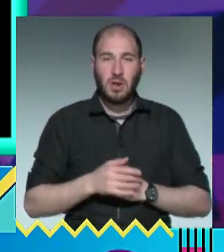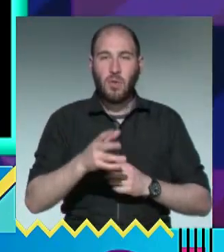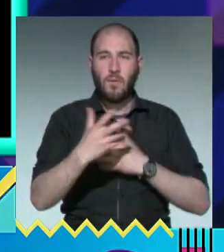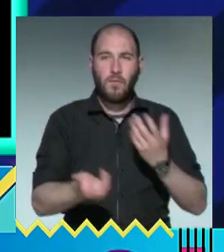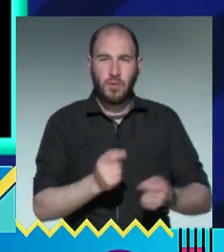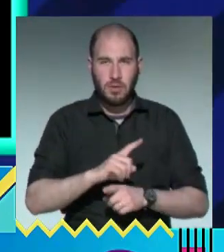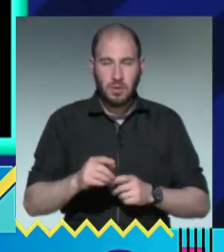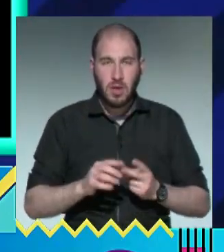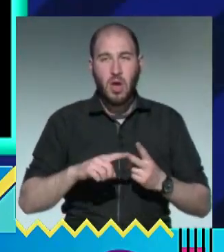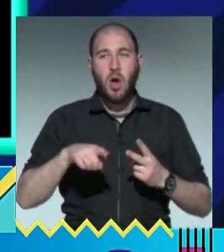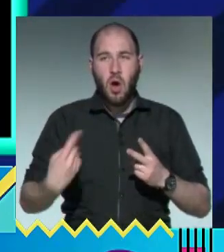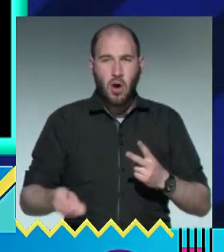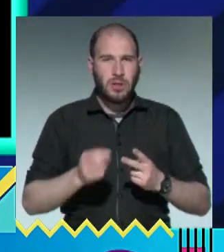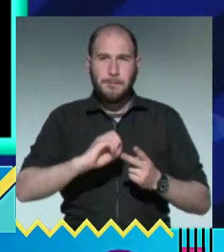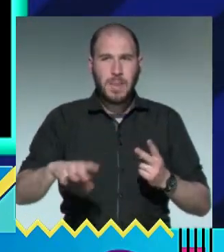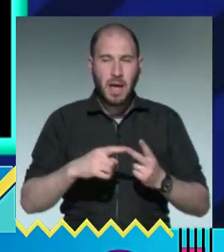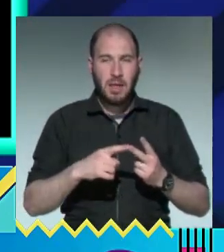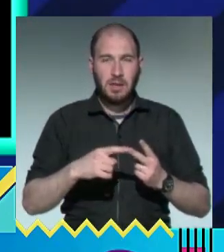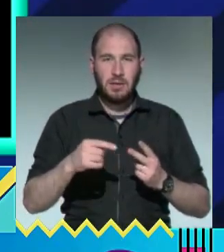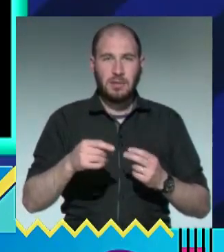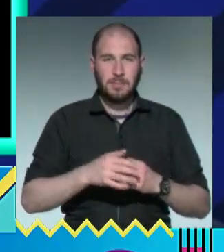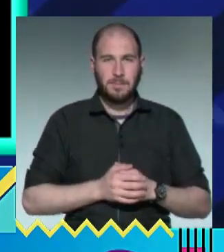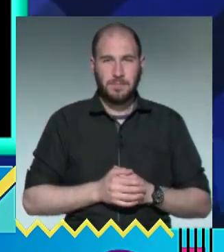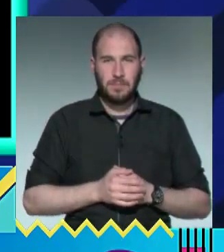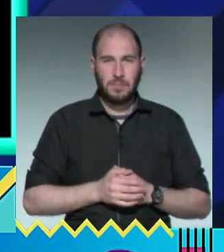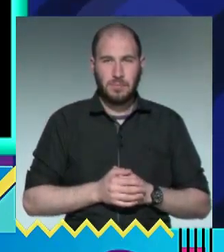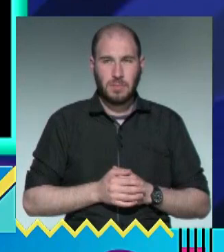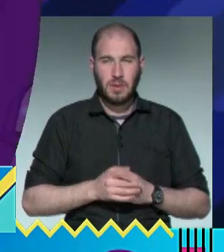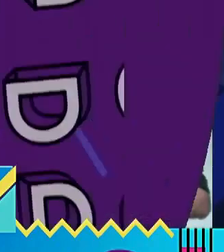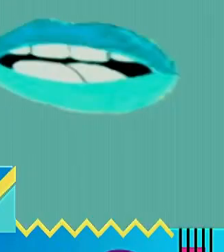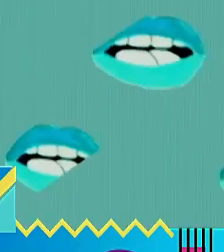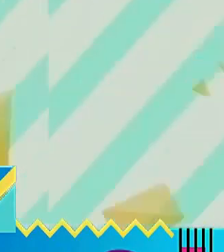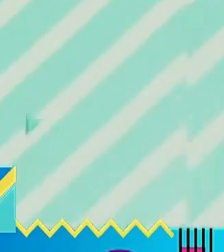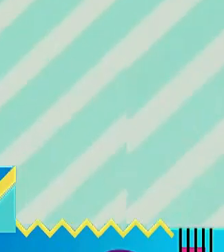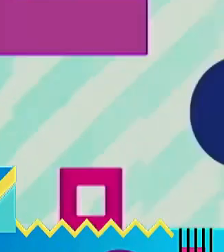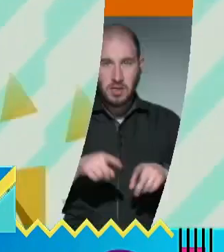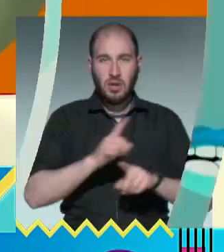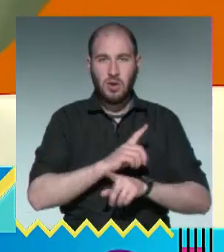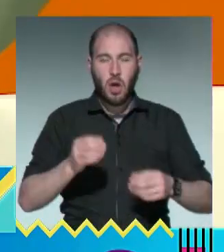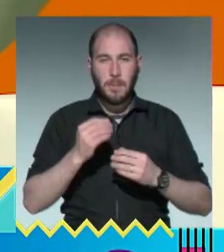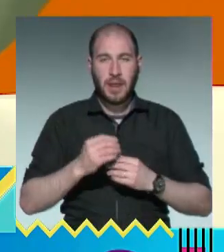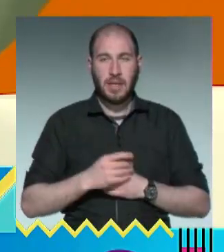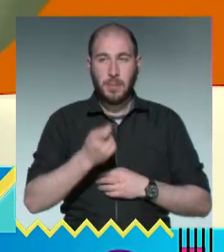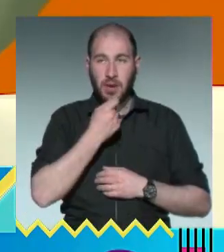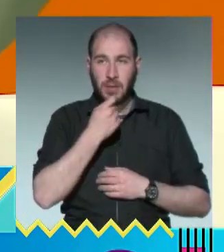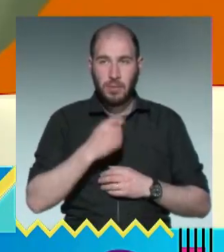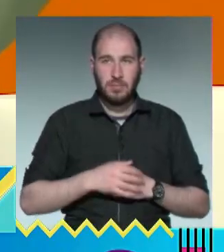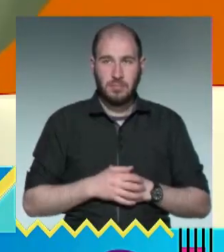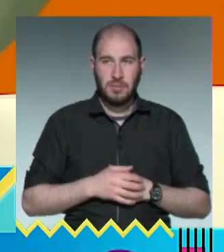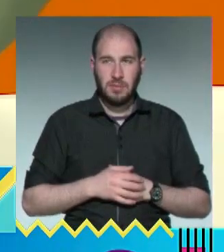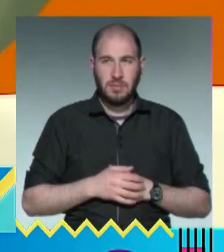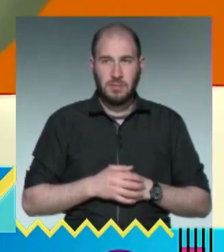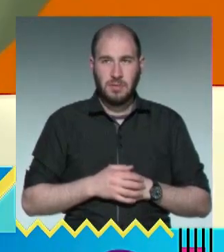fuego. Y lo segundo que se hace mal es que no se hacen las picadas en perimetrales, que es para que si se